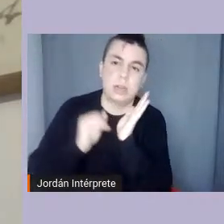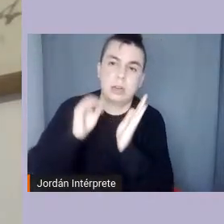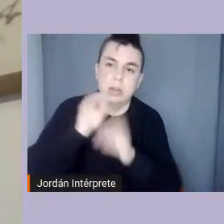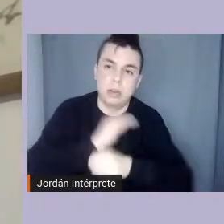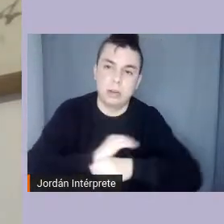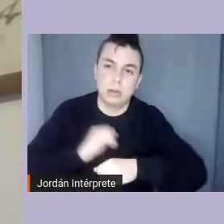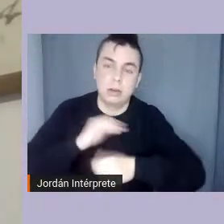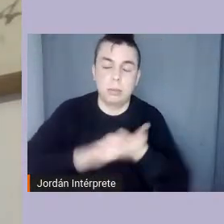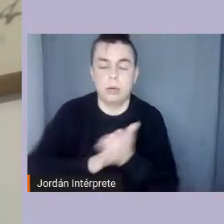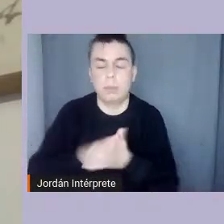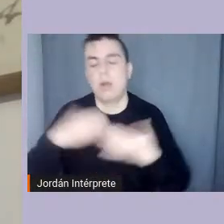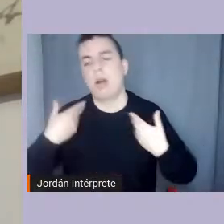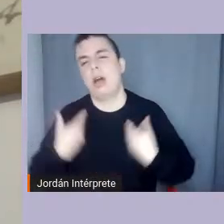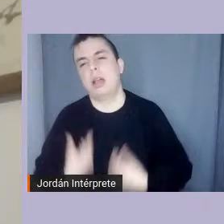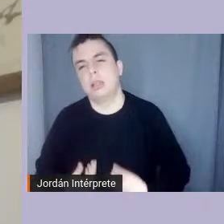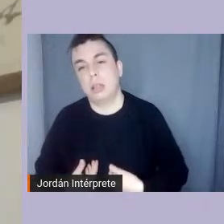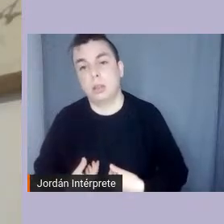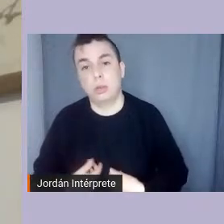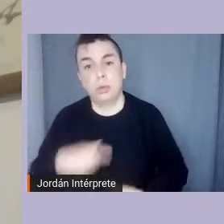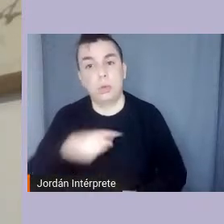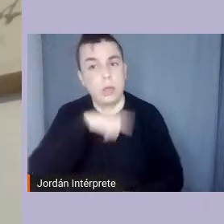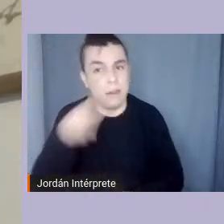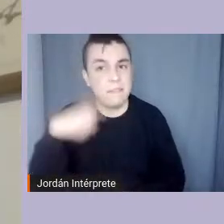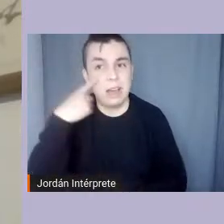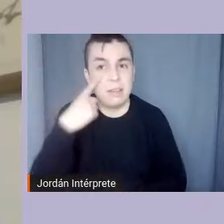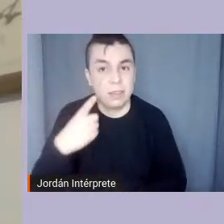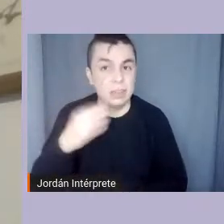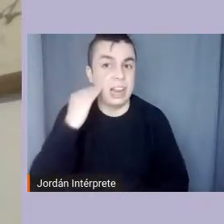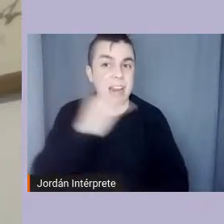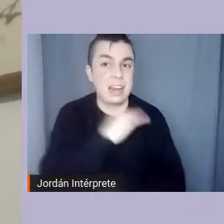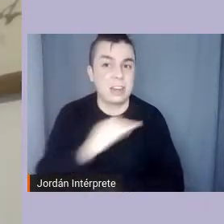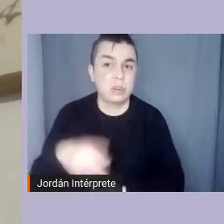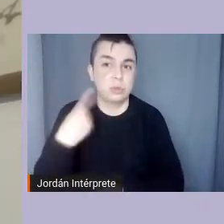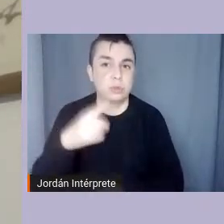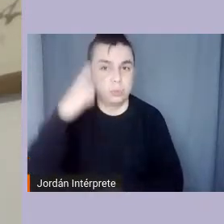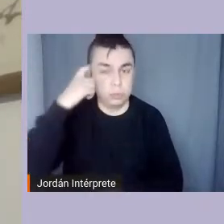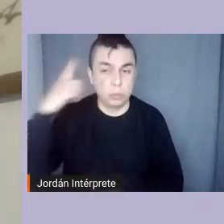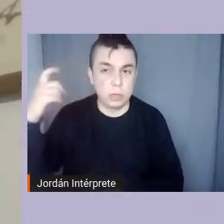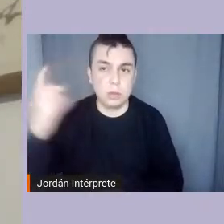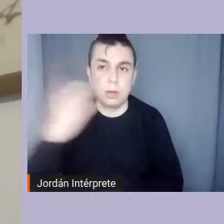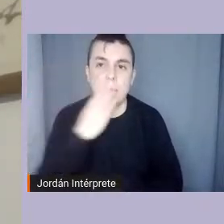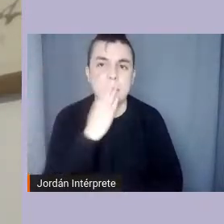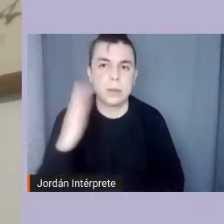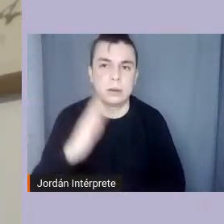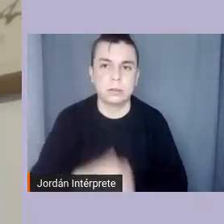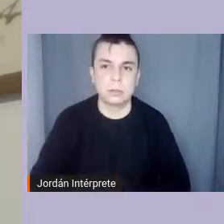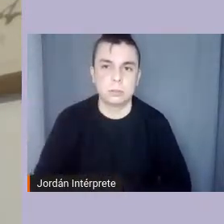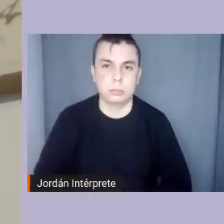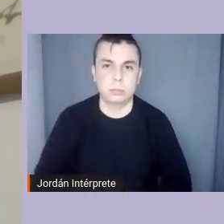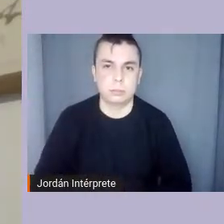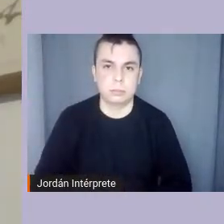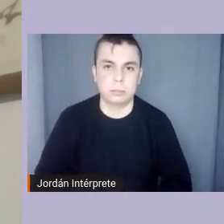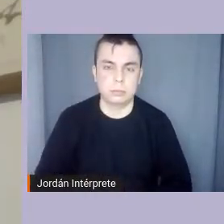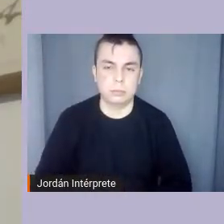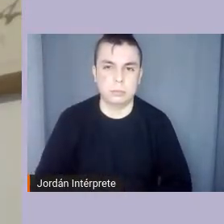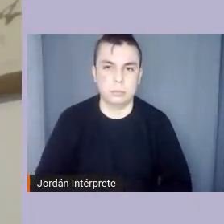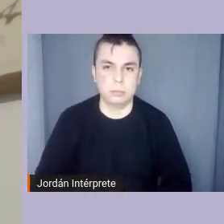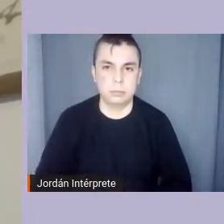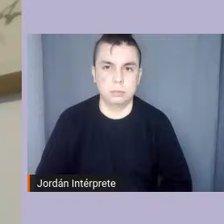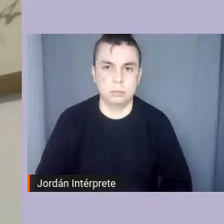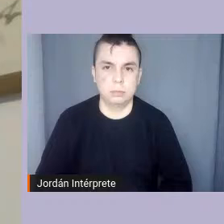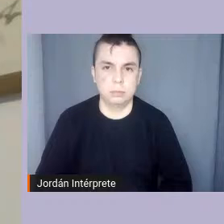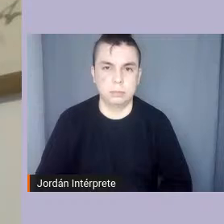estén muy cansados, verán cómo el sueño de los niños es mejor. Veamos cómo podemos reforzar la